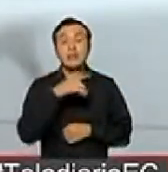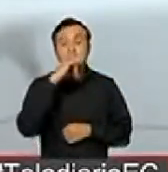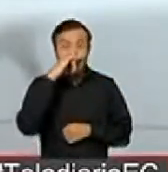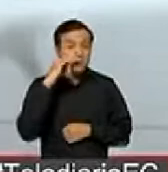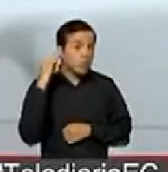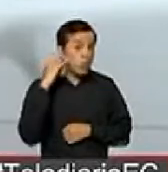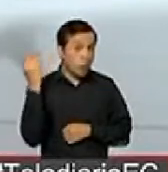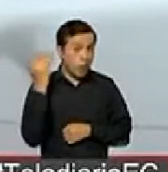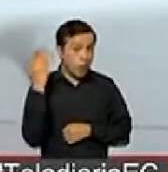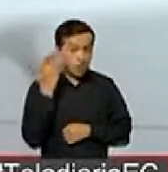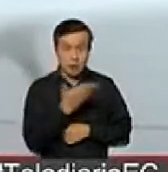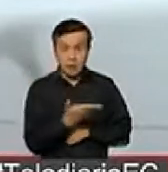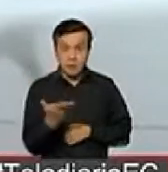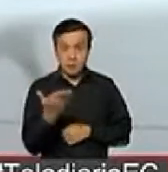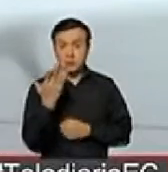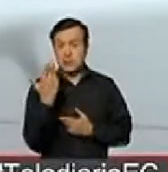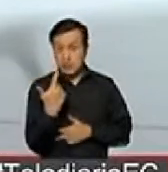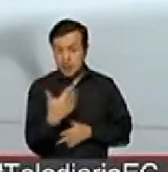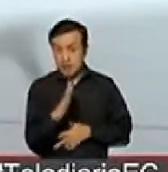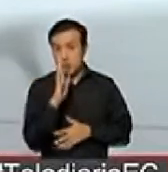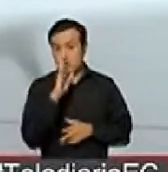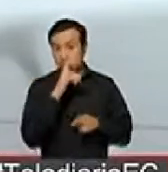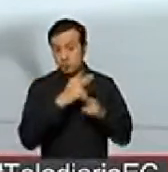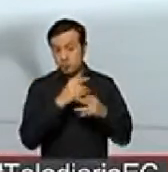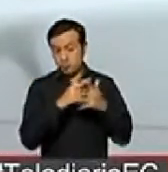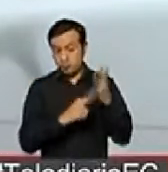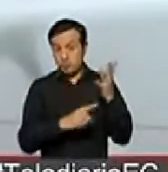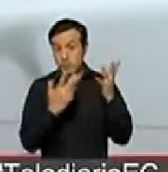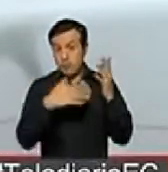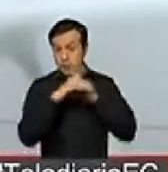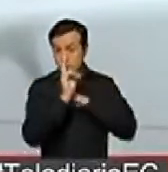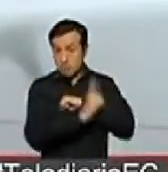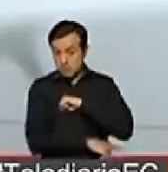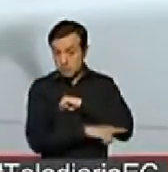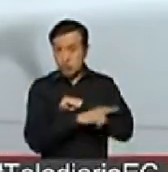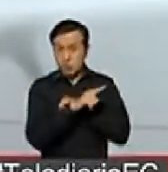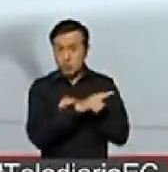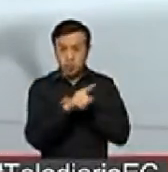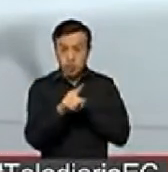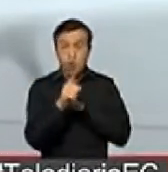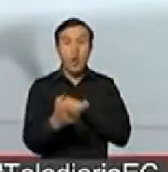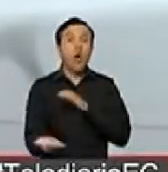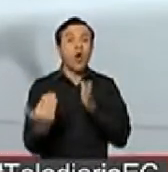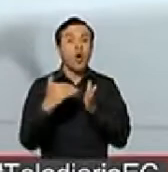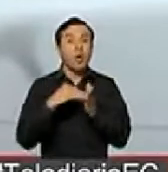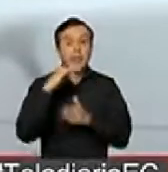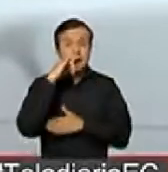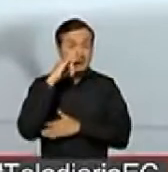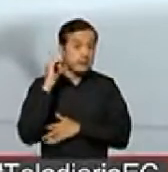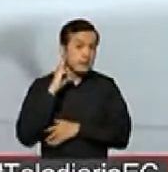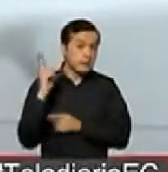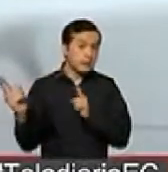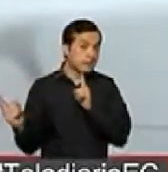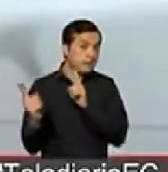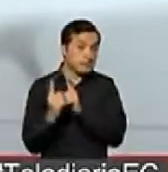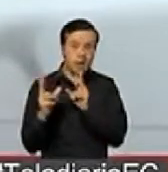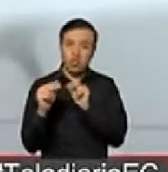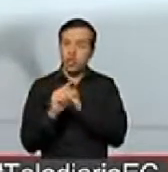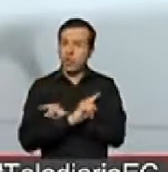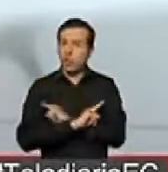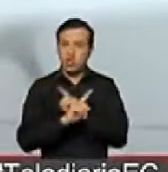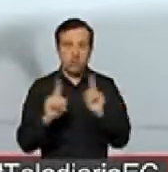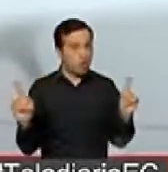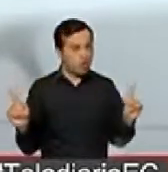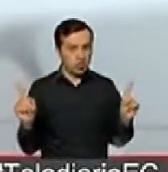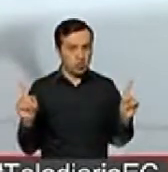niñas y adolescentes, una vez que hayan cumplido su condena, no puedan acercarse nuevamente a ningún tipo de actividad directa